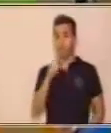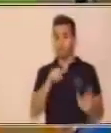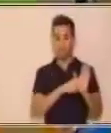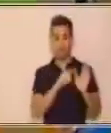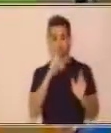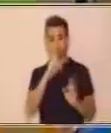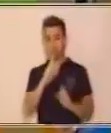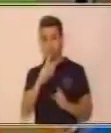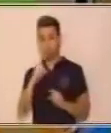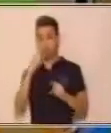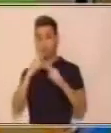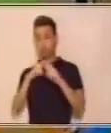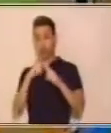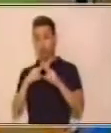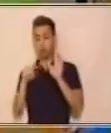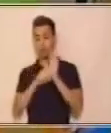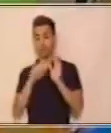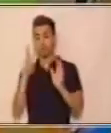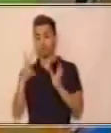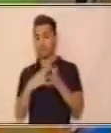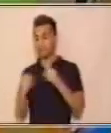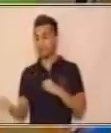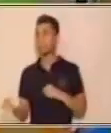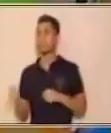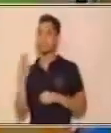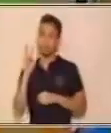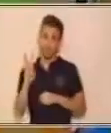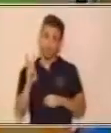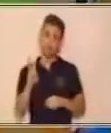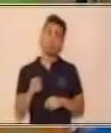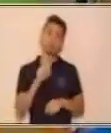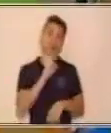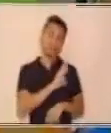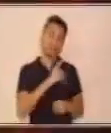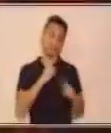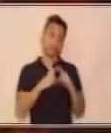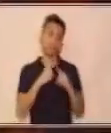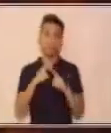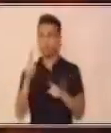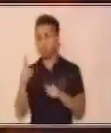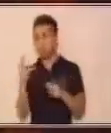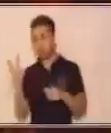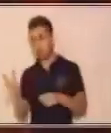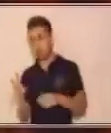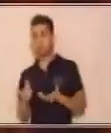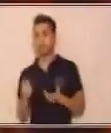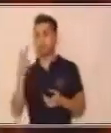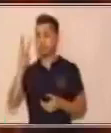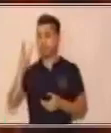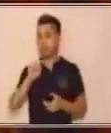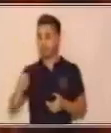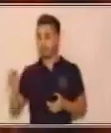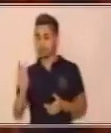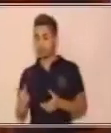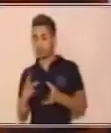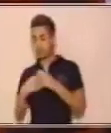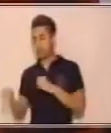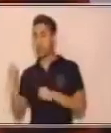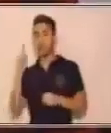multiplicamos menos 1 por menos 3 y nos va a dar 3, y 3 por 1 nos va a dar 3, 3 sobre 3 nos dará